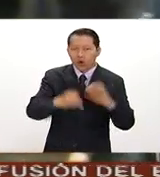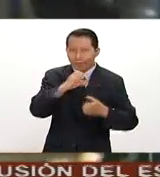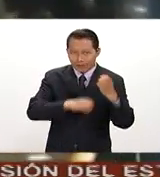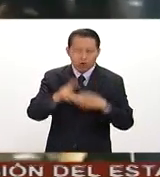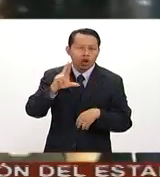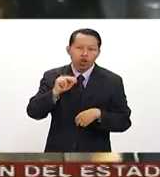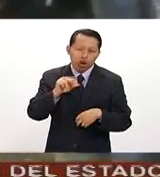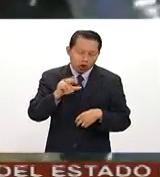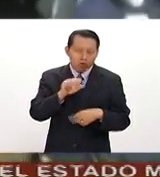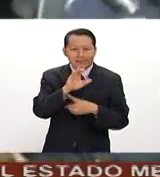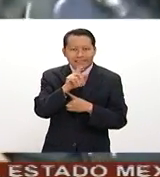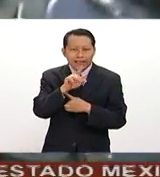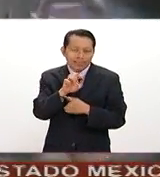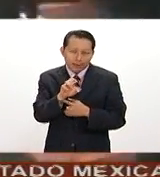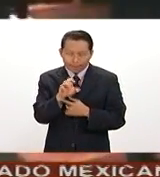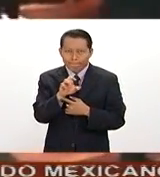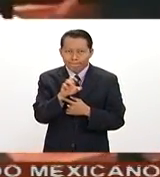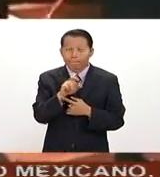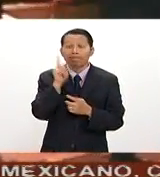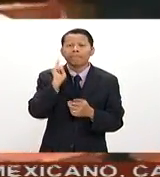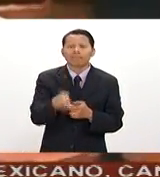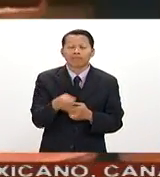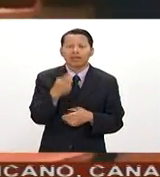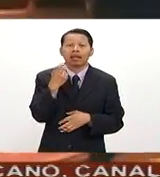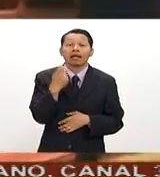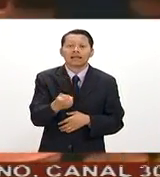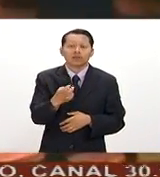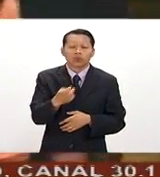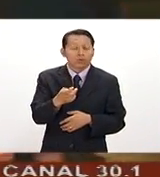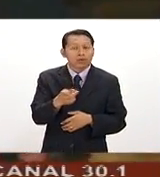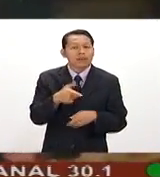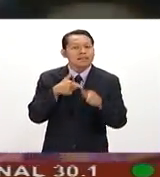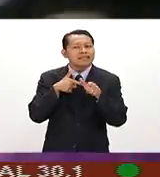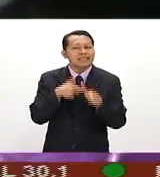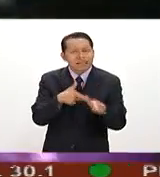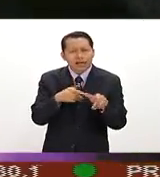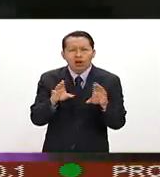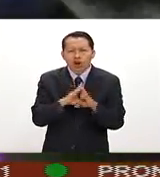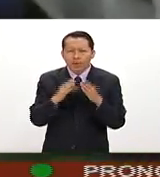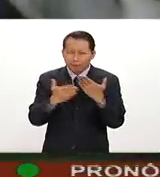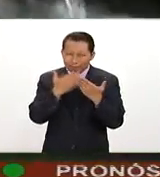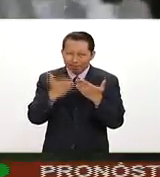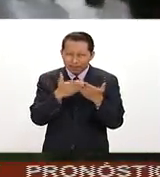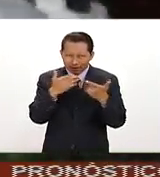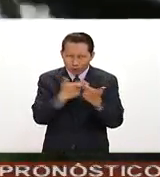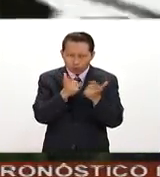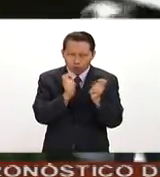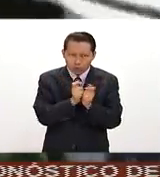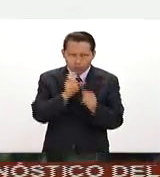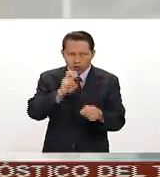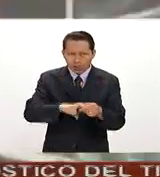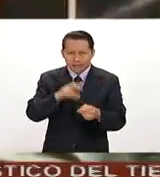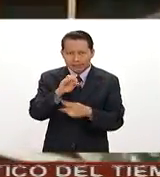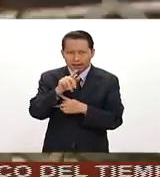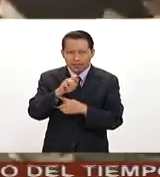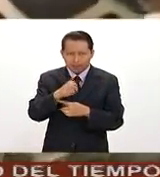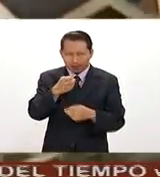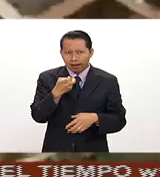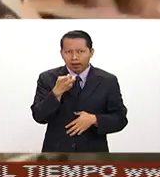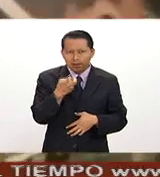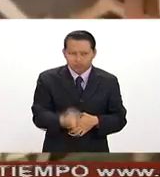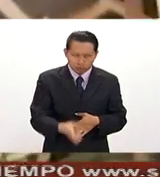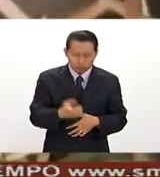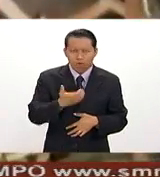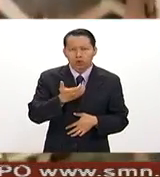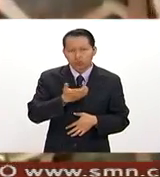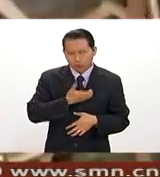Trabajadores de la Educación, quienes, por cierto, aún continúa una minoría ahí en su plantón, aquí en el Zócalo capitalino